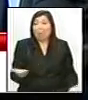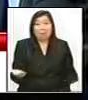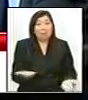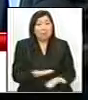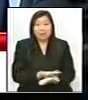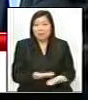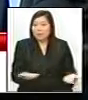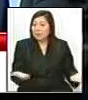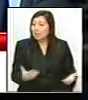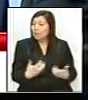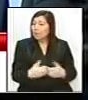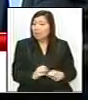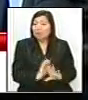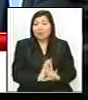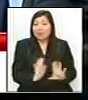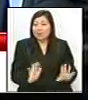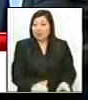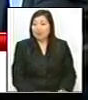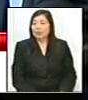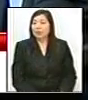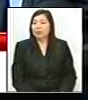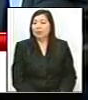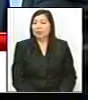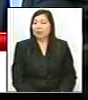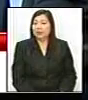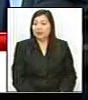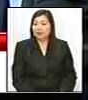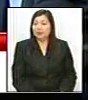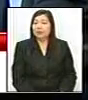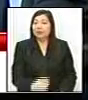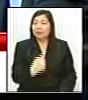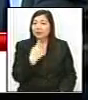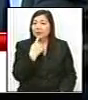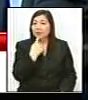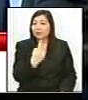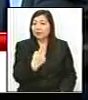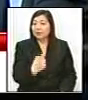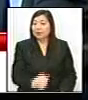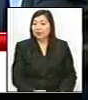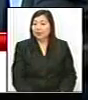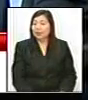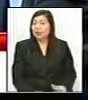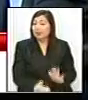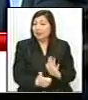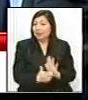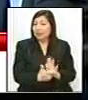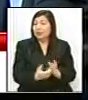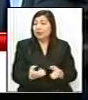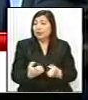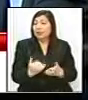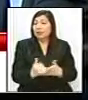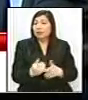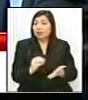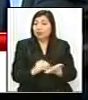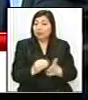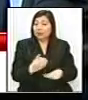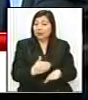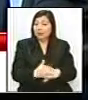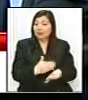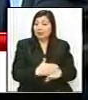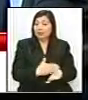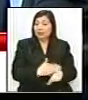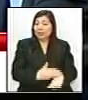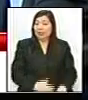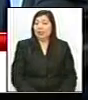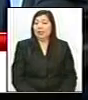casi muy poco. Industrias casi no hay. Pero en todo caso, decía yo, la ley de zonas económicas de desarrollo